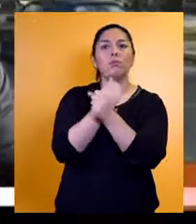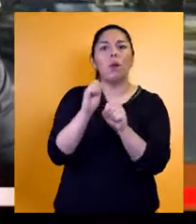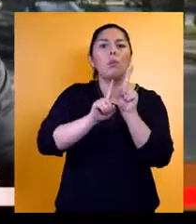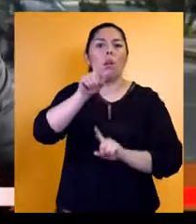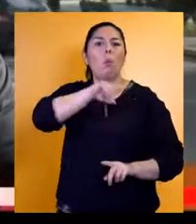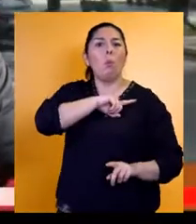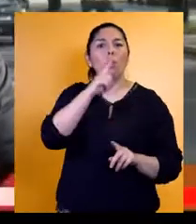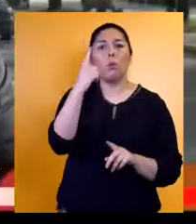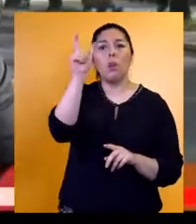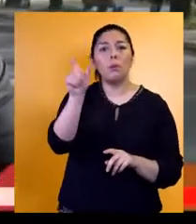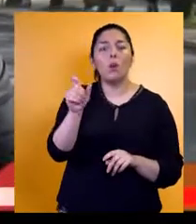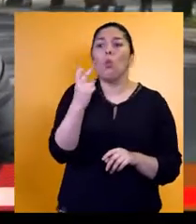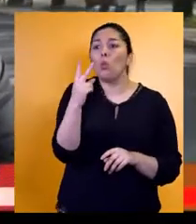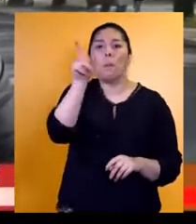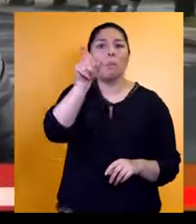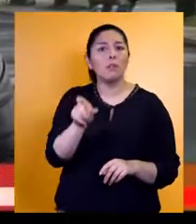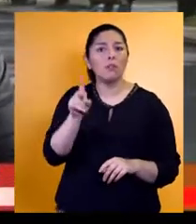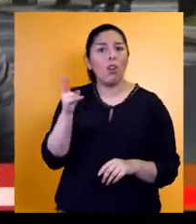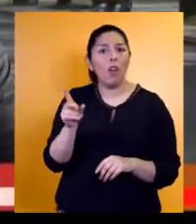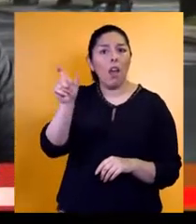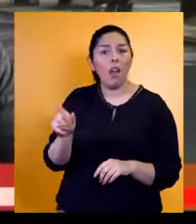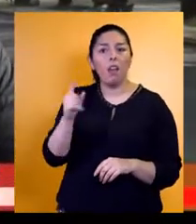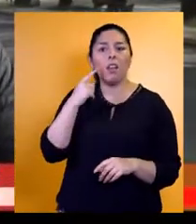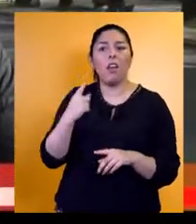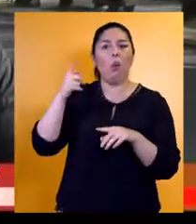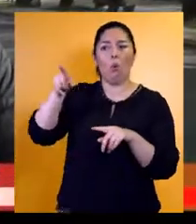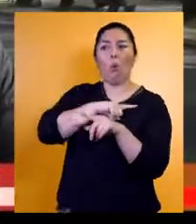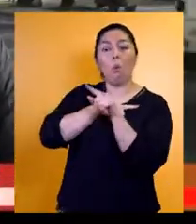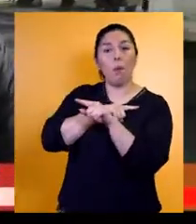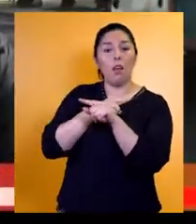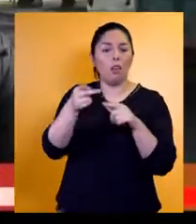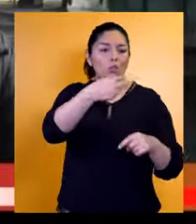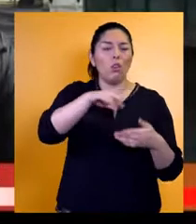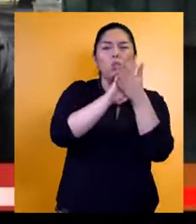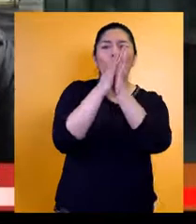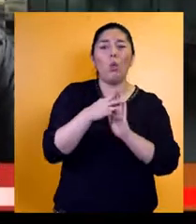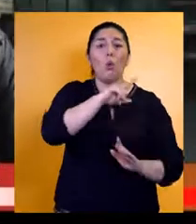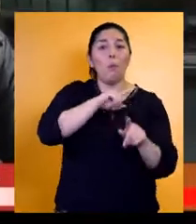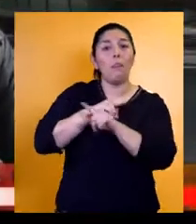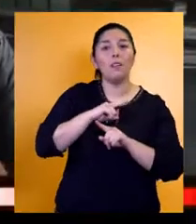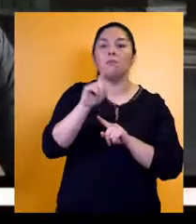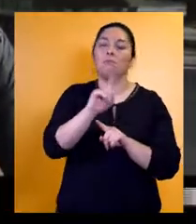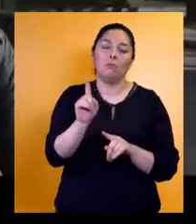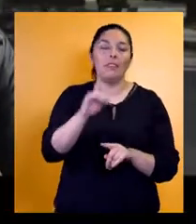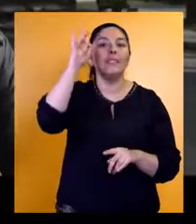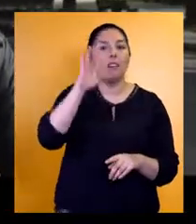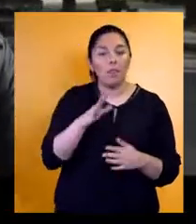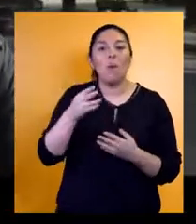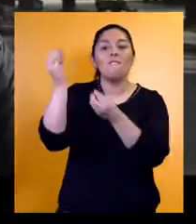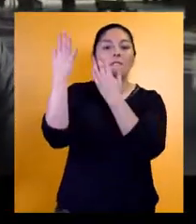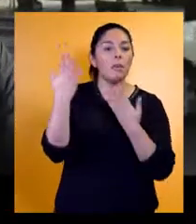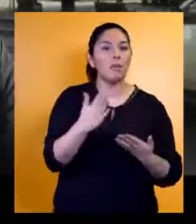de repente de una o dos personas se haya dividido la iglesia en Chile. Así que frente a eso, las decisiones que toma el Papa Francisco son bienvenidas. Hay una